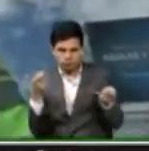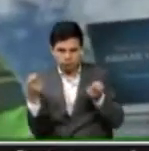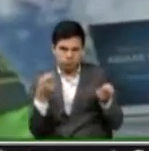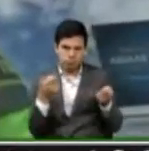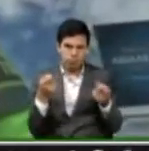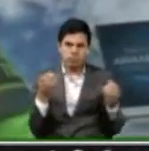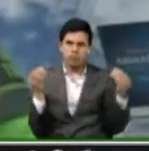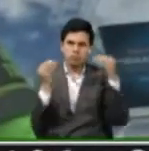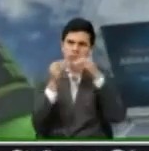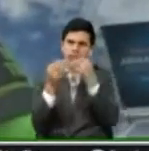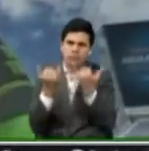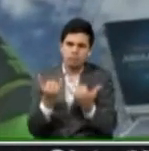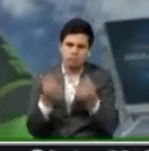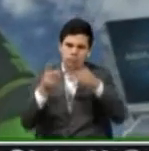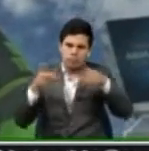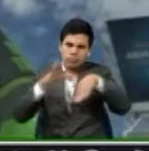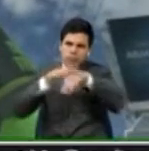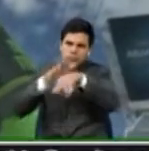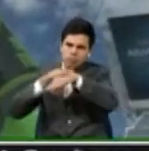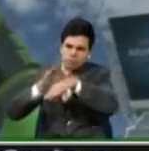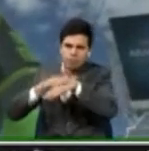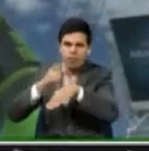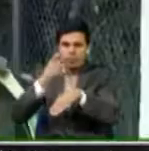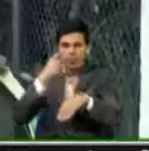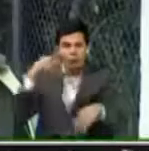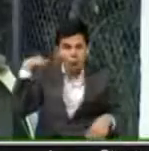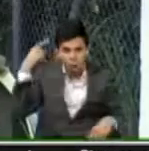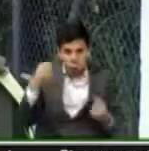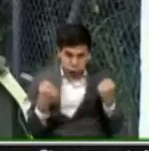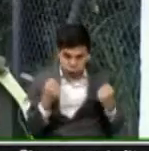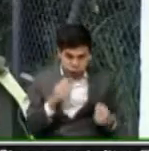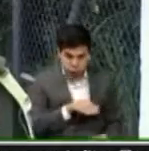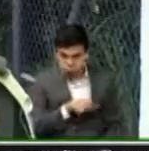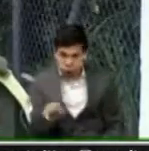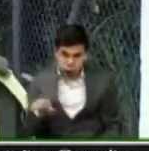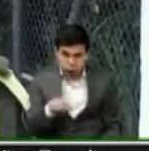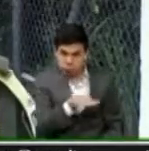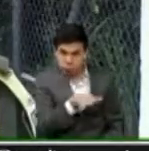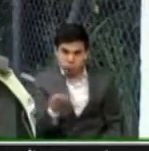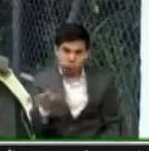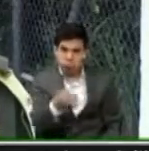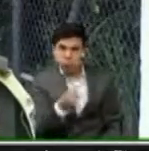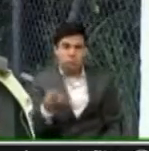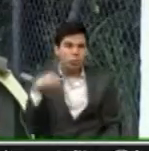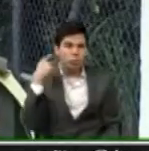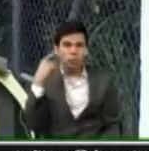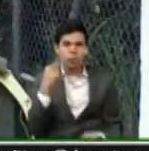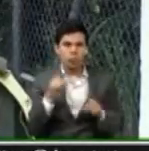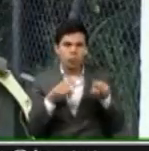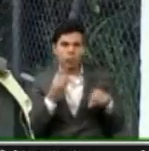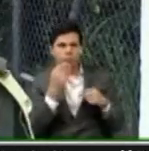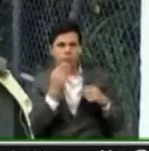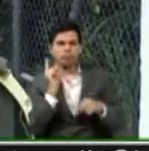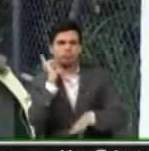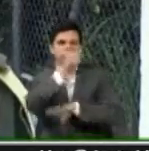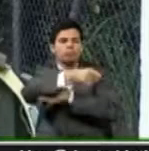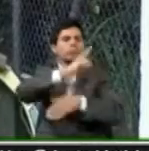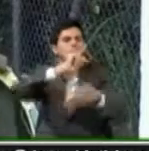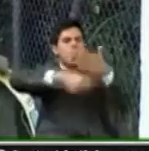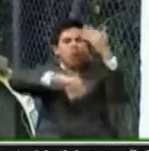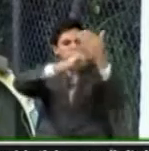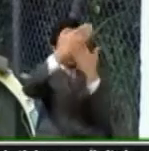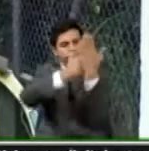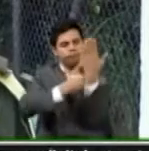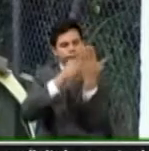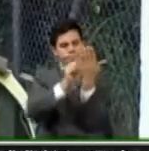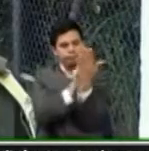también encontramos personas conduciendo en exceso de velocidad. Más de 12 personas se le realizaron órdenes de comparendo.